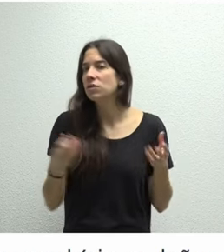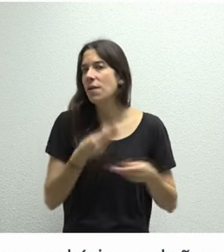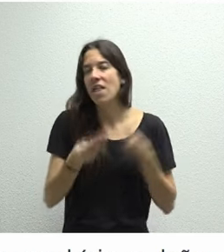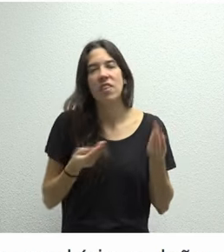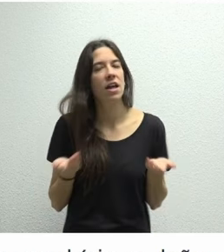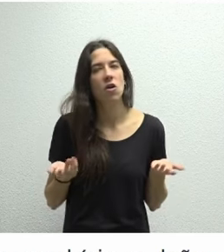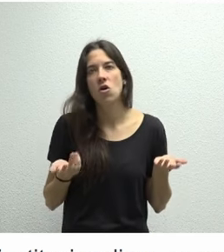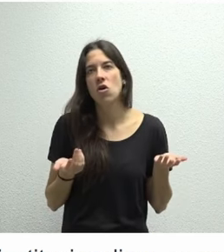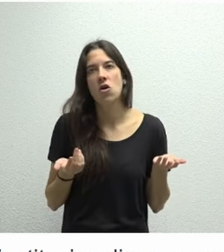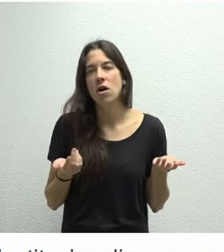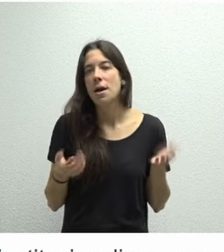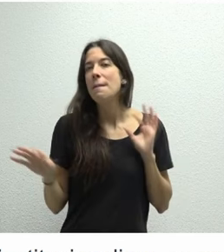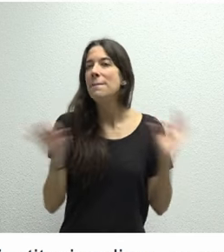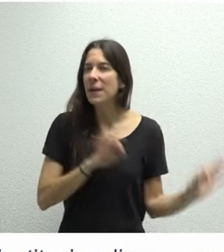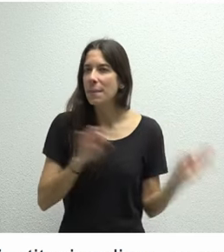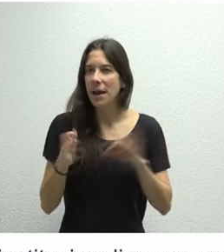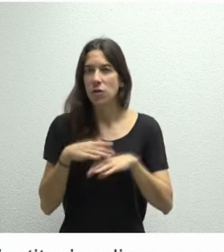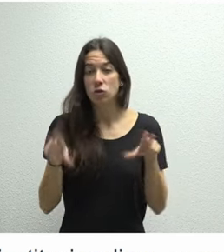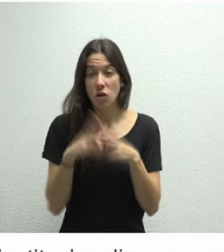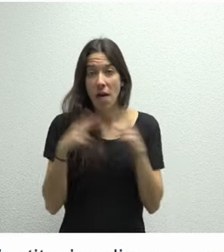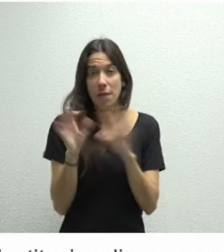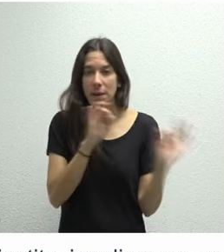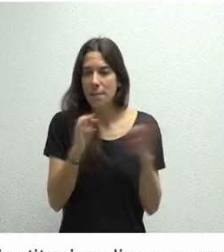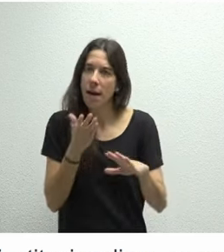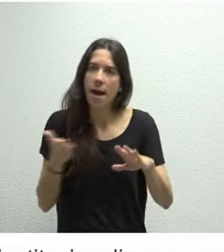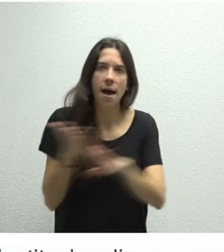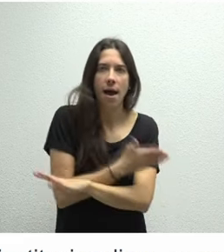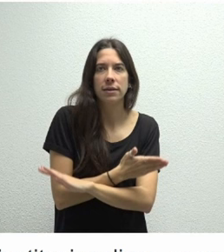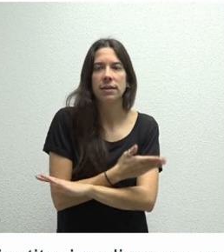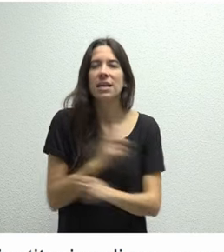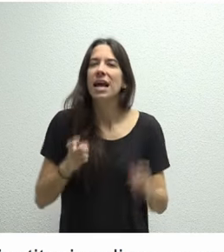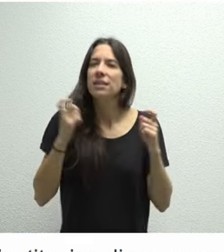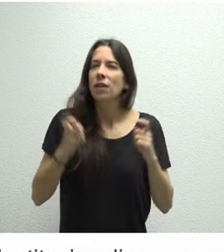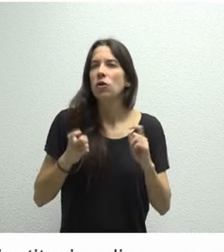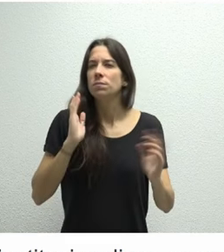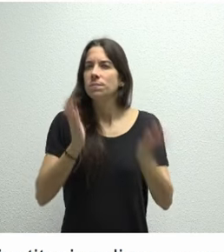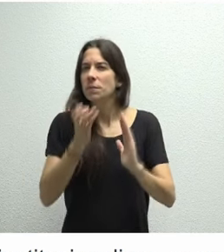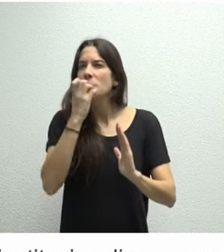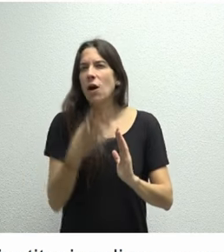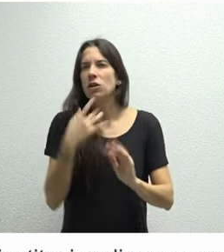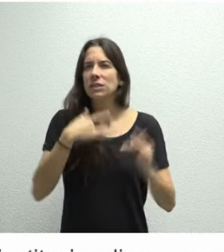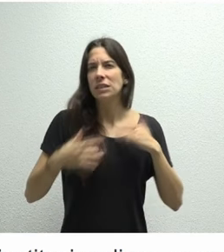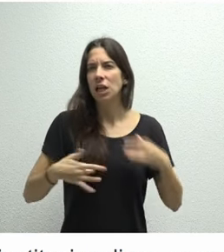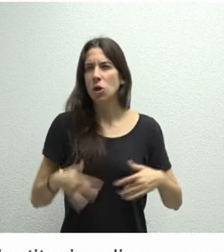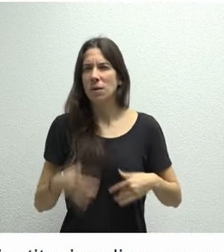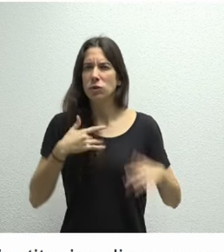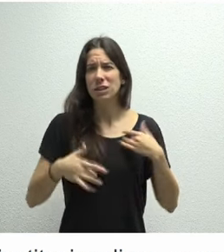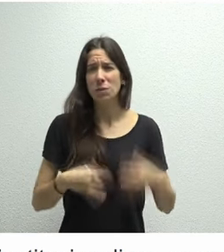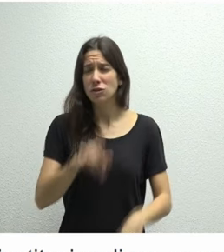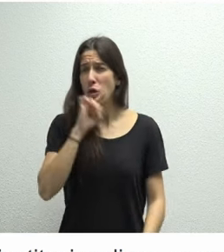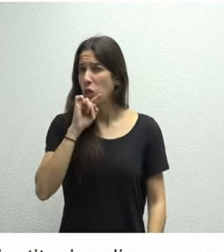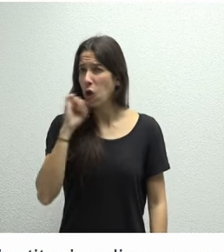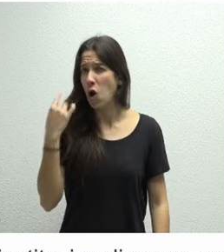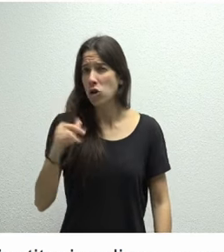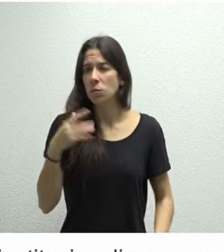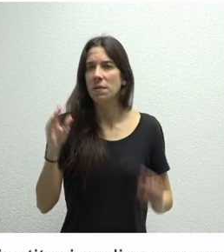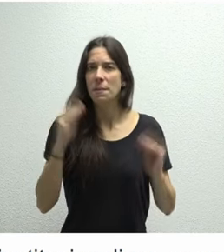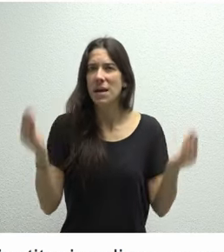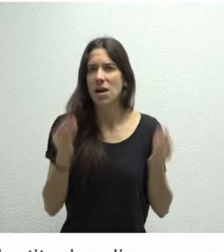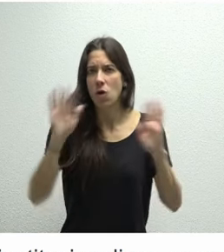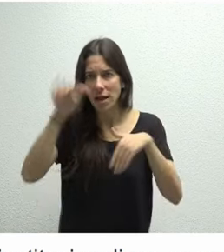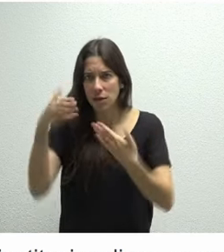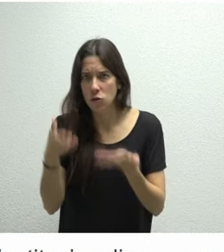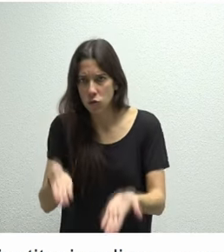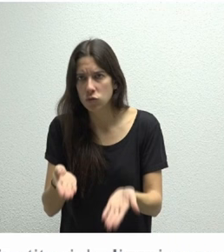eh preparando a la sociedad y tratando mejor estos síntomas que tan dañinos han sido no y después el daño en la